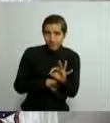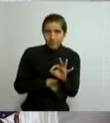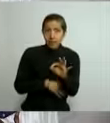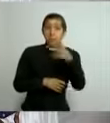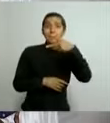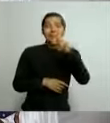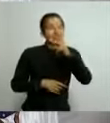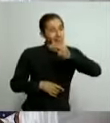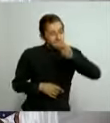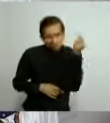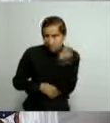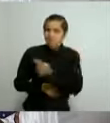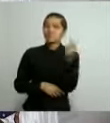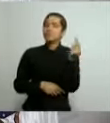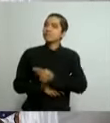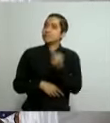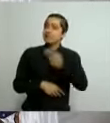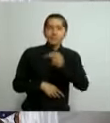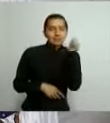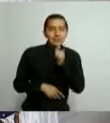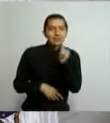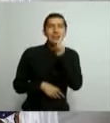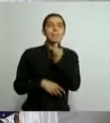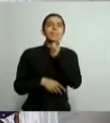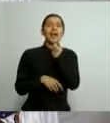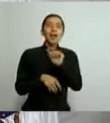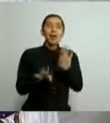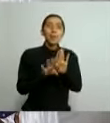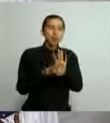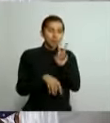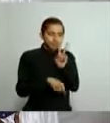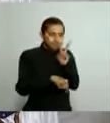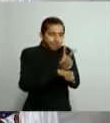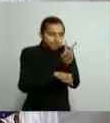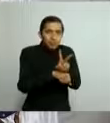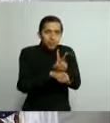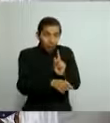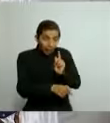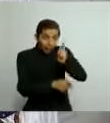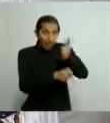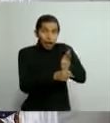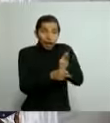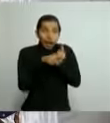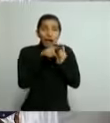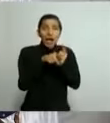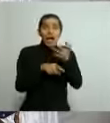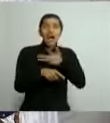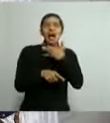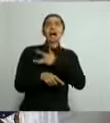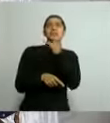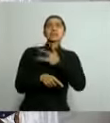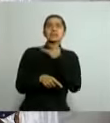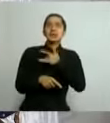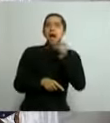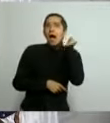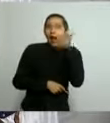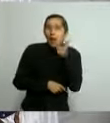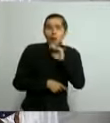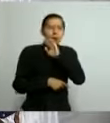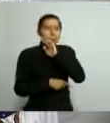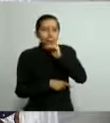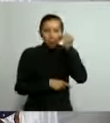tener en todo momento filtros para detectar personas con síntomas, con algún síntoma,